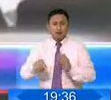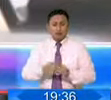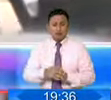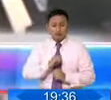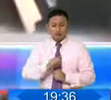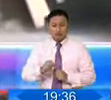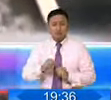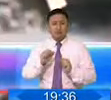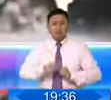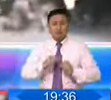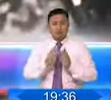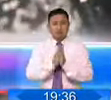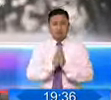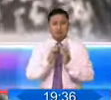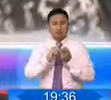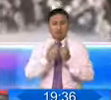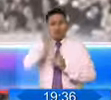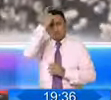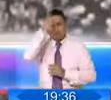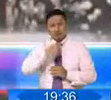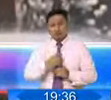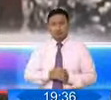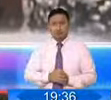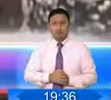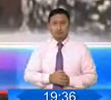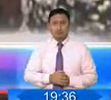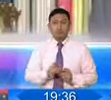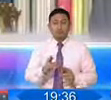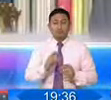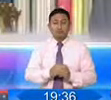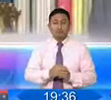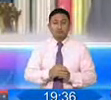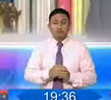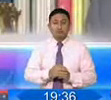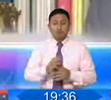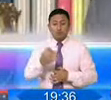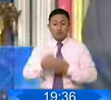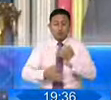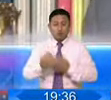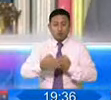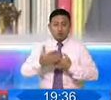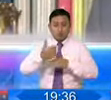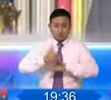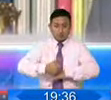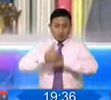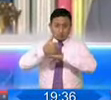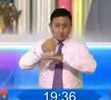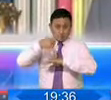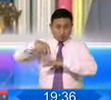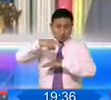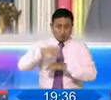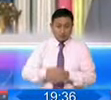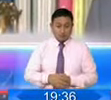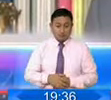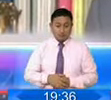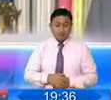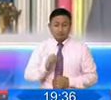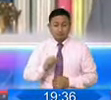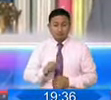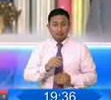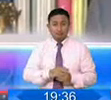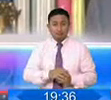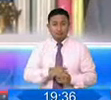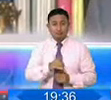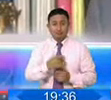ratifica que apelará. Y esperamos que los jueces de alzada, los jueces de la sala de la Corte Provincial de Justicia,